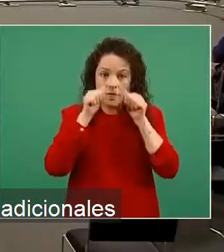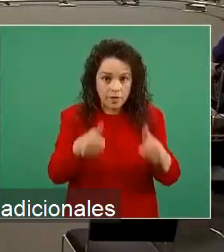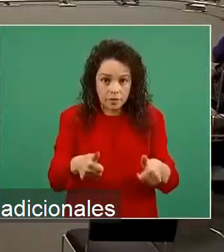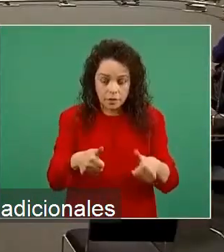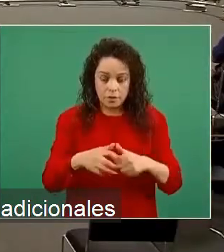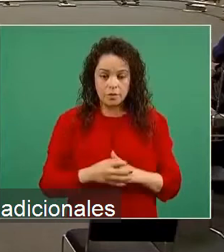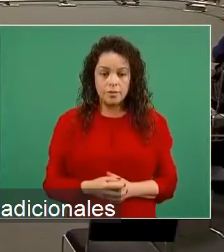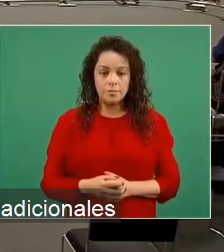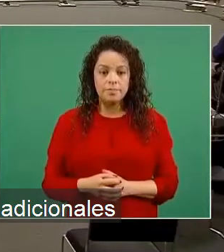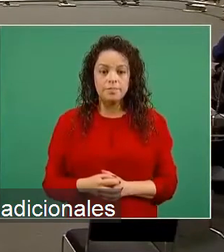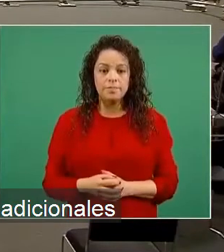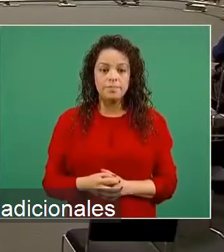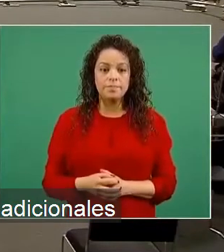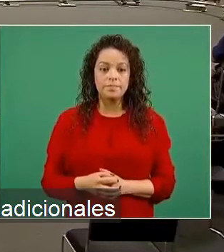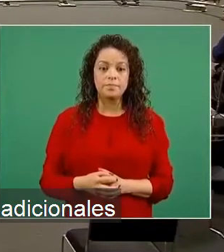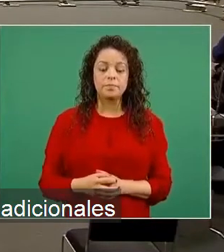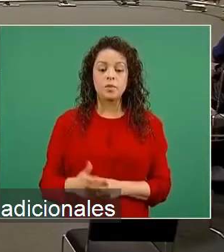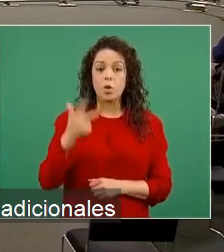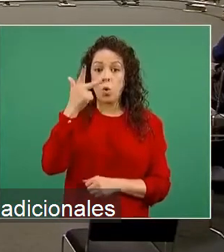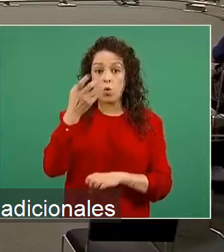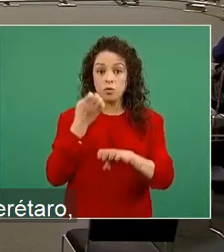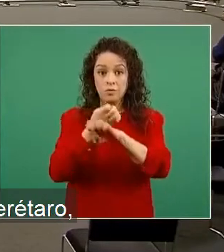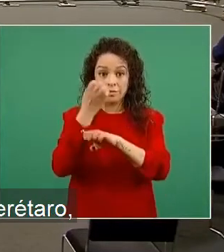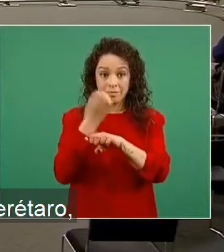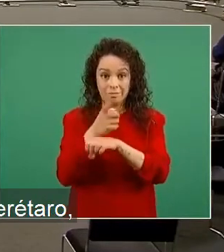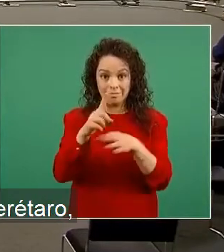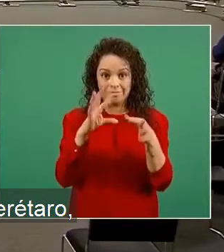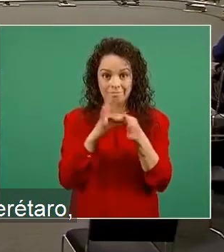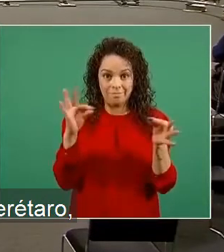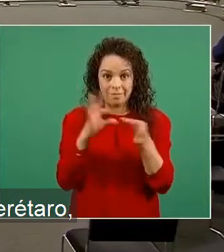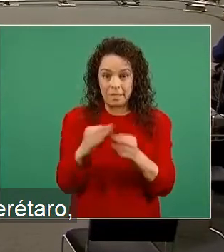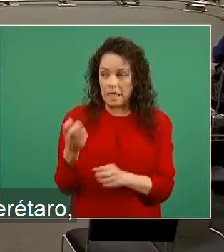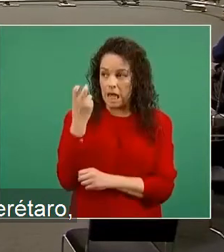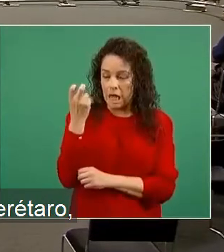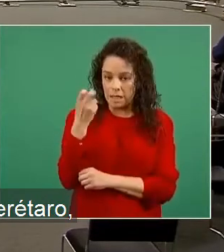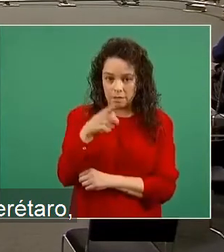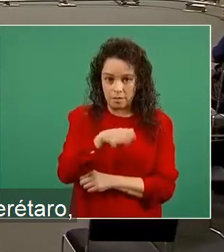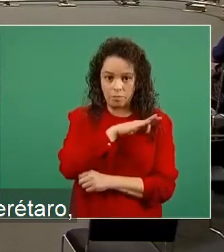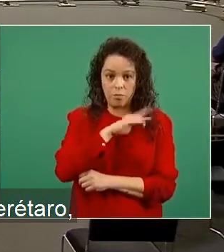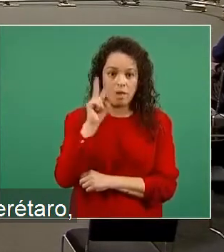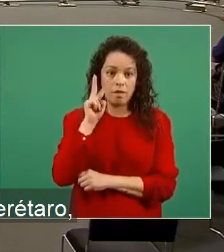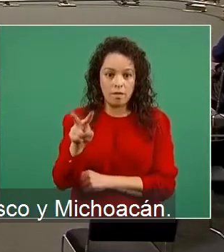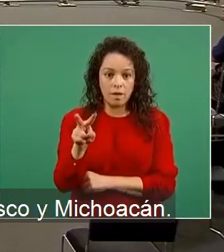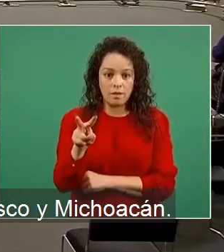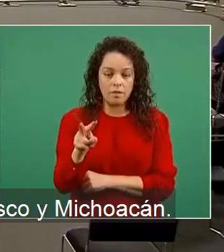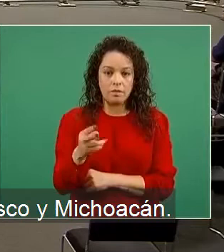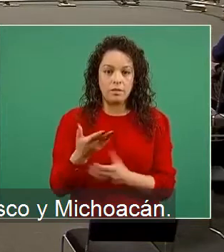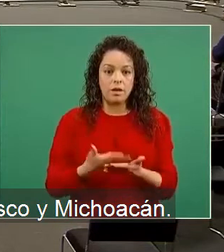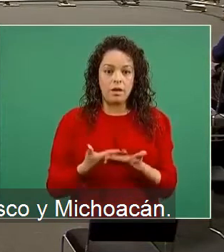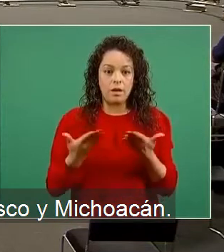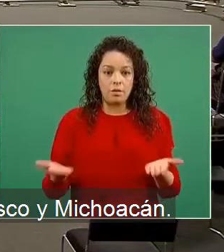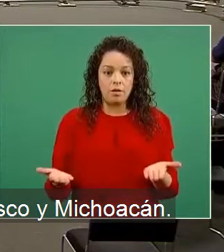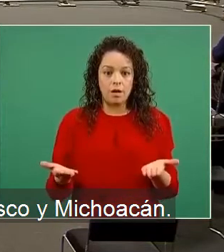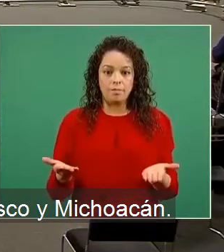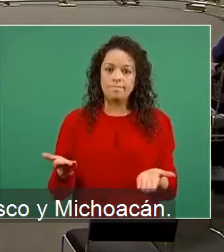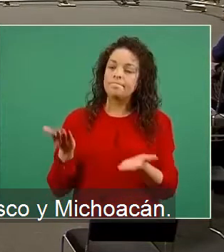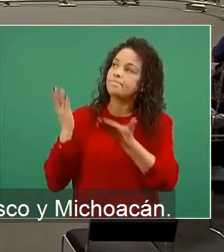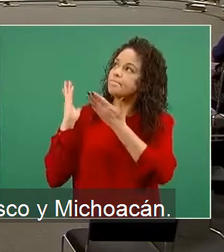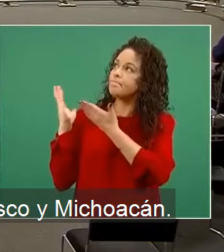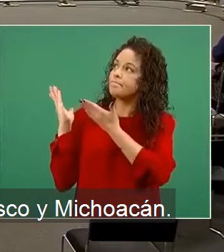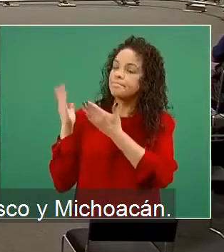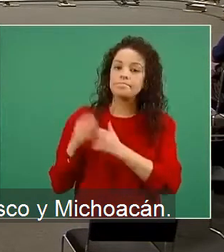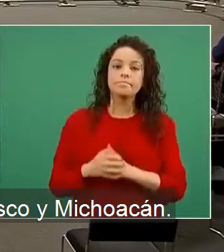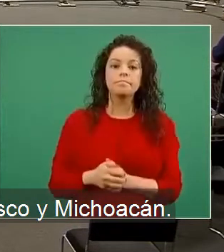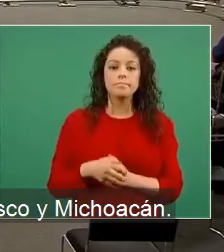enero 6.116 camas adicionales para atención de pacientes en los estados de querétaro hidalgo puebla morelos guanajuato